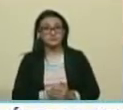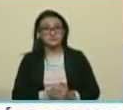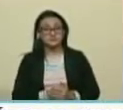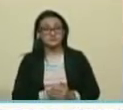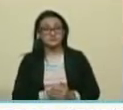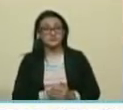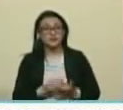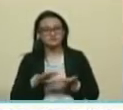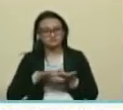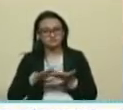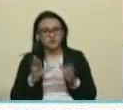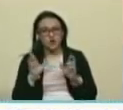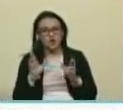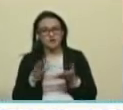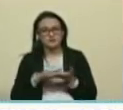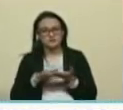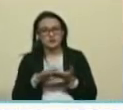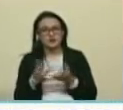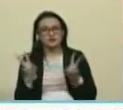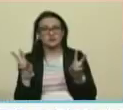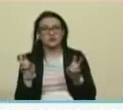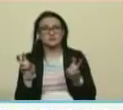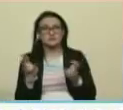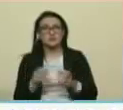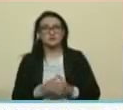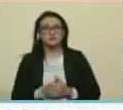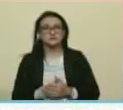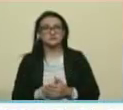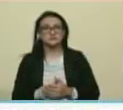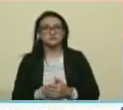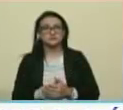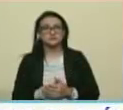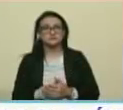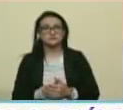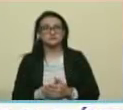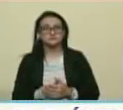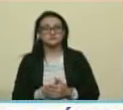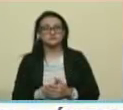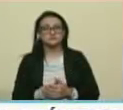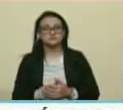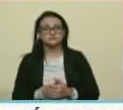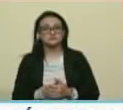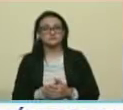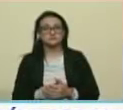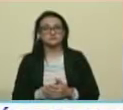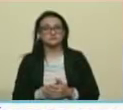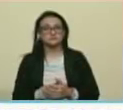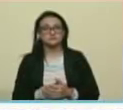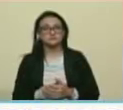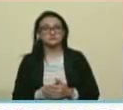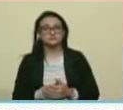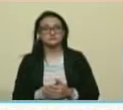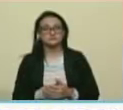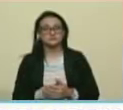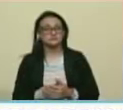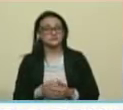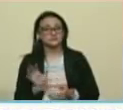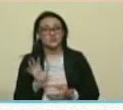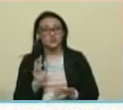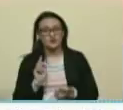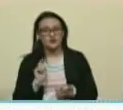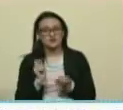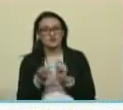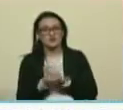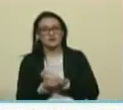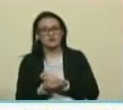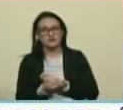puedan dirimir esos asuntos claramente lesivos para con Venezuela. Es al revés a como sale en